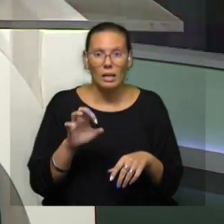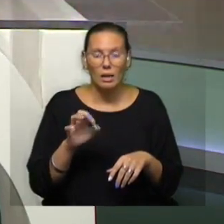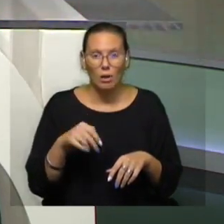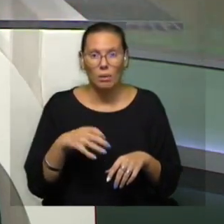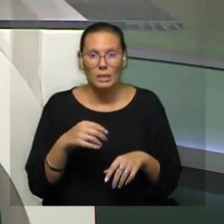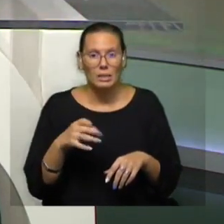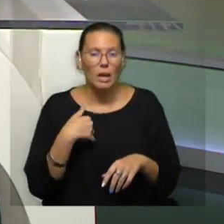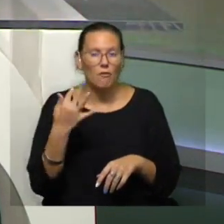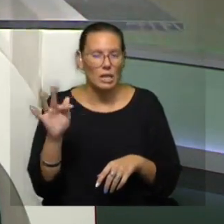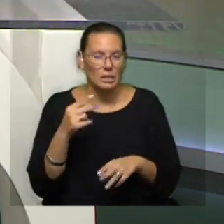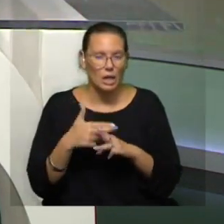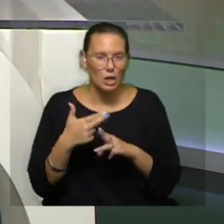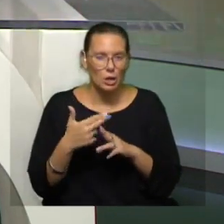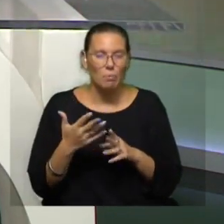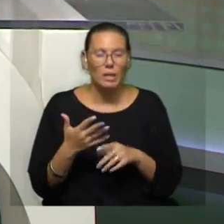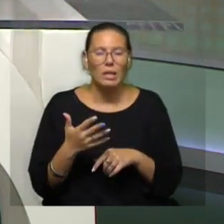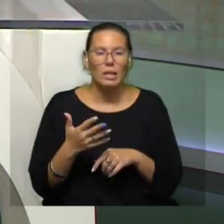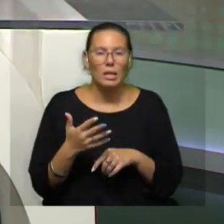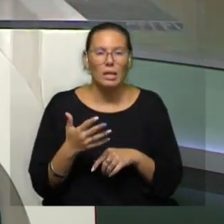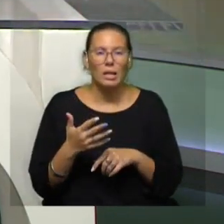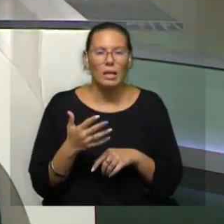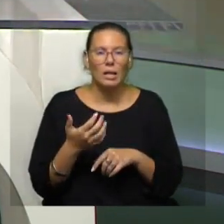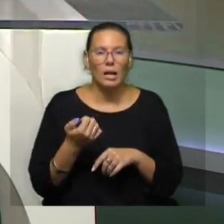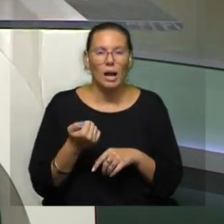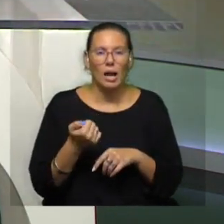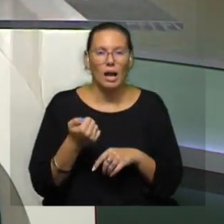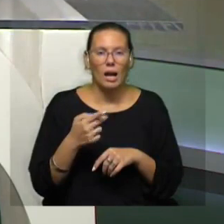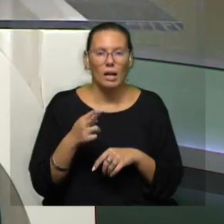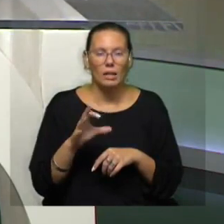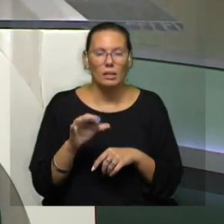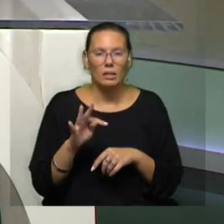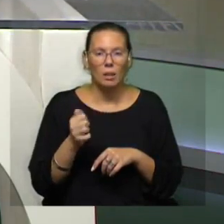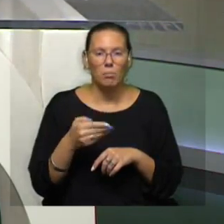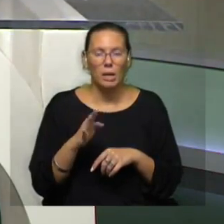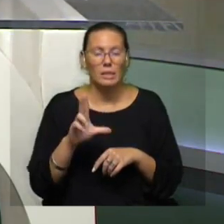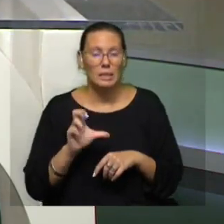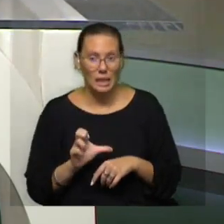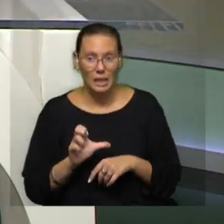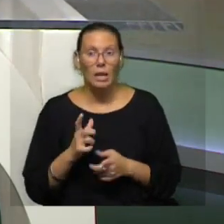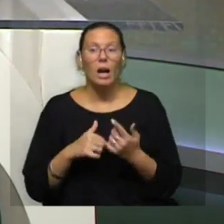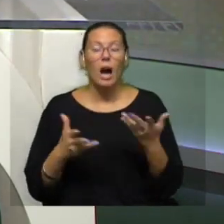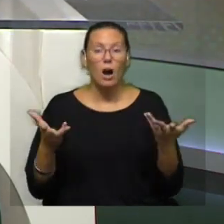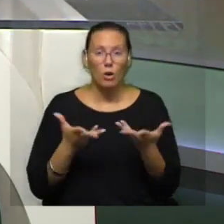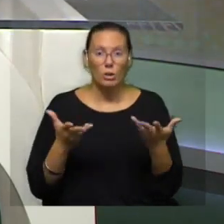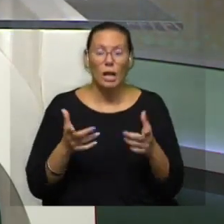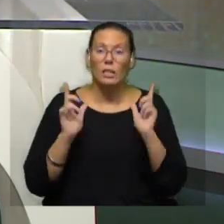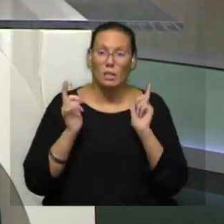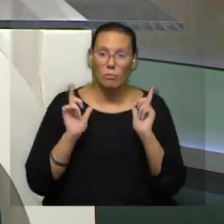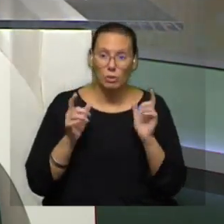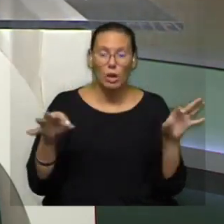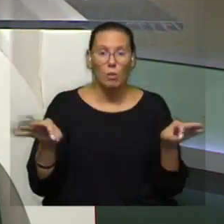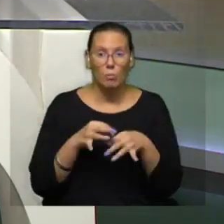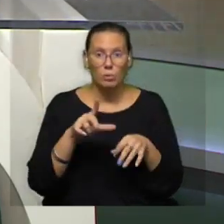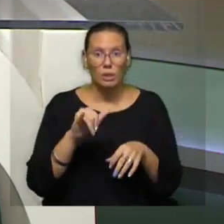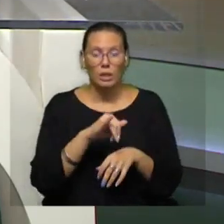pas. Cléa Van Sant y Leandro Aguistapache. Exactamente, claro. Pero entonces ahora vamos a disfrutar de la música de